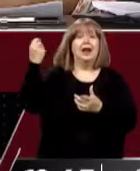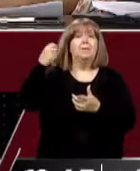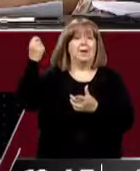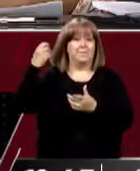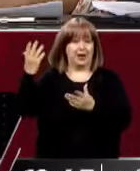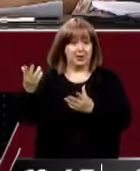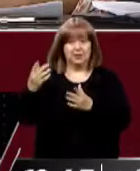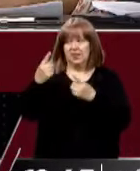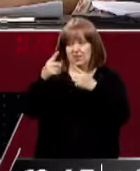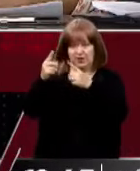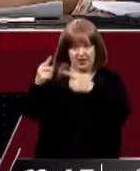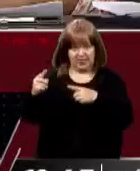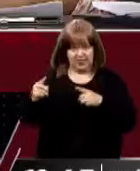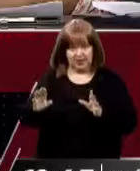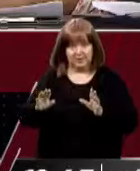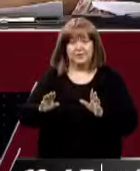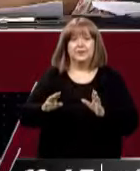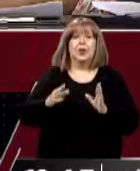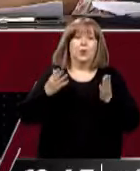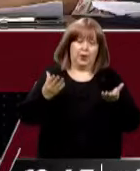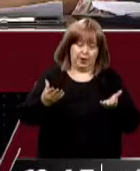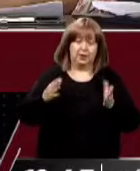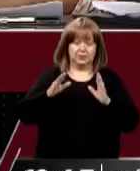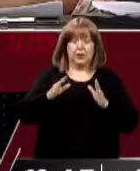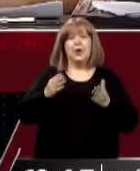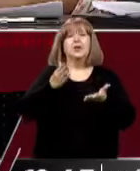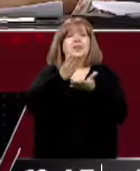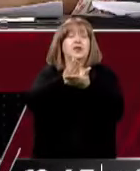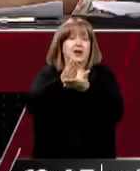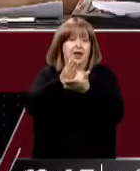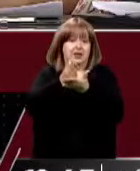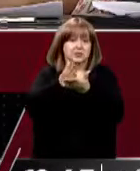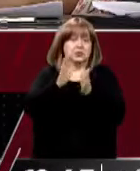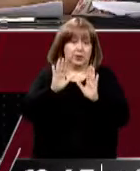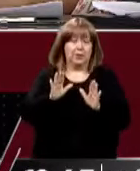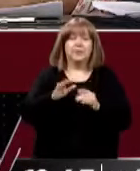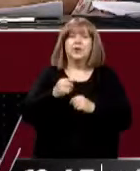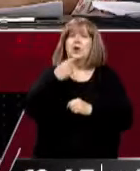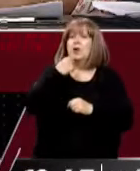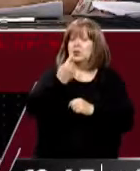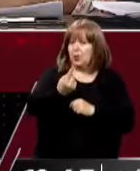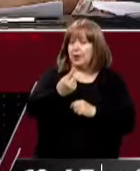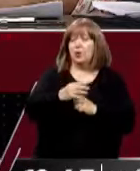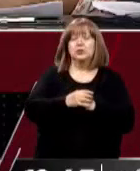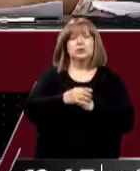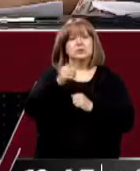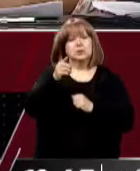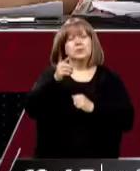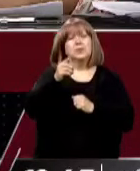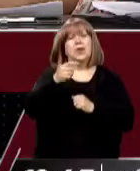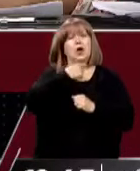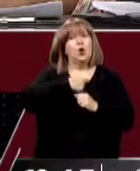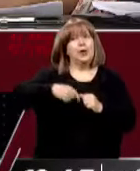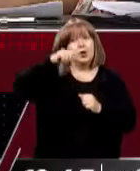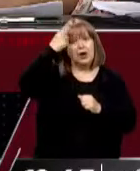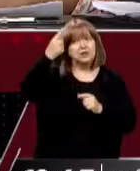que desacreditan situaciones o posiblemente derechos. Una más que puede tener que ver con esto. ¿Ustedes tienen alguna relación, o usted personalmente, con el gobierno